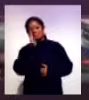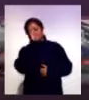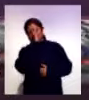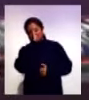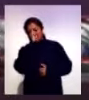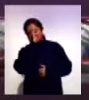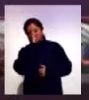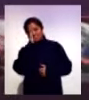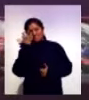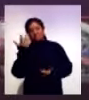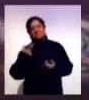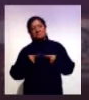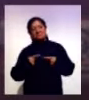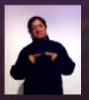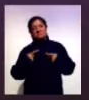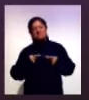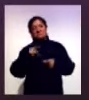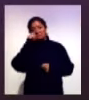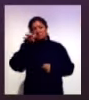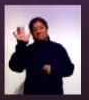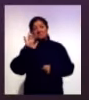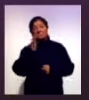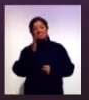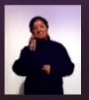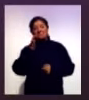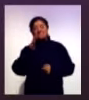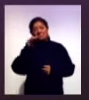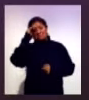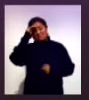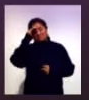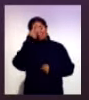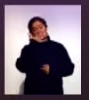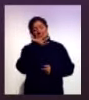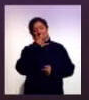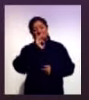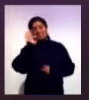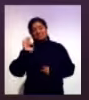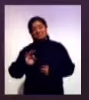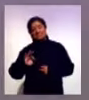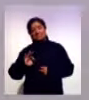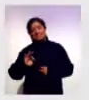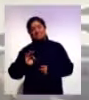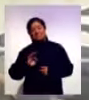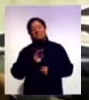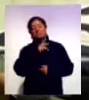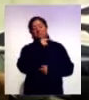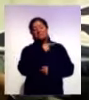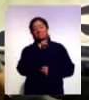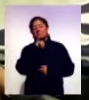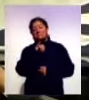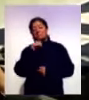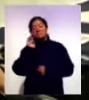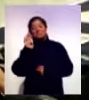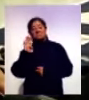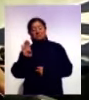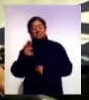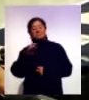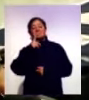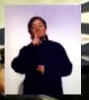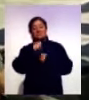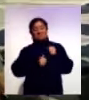expertas lo calculan en alrededor del 5% del Producto Interno Bruto cada año. Además, señaló que los gobiernos de